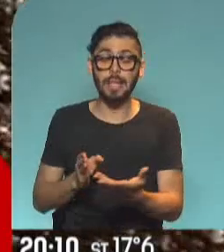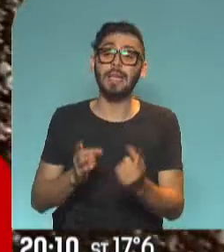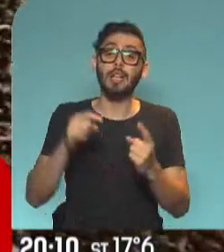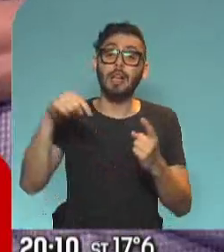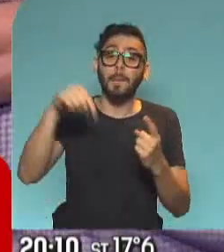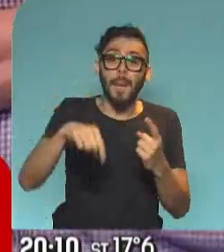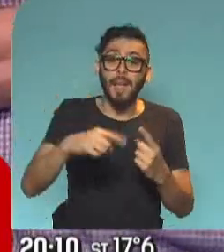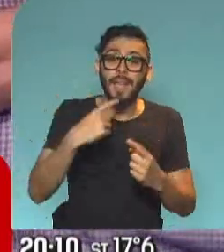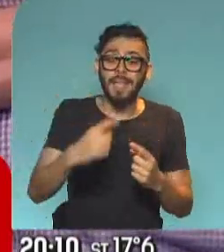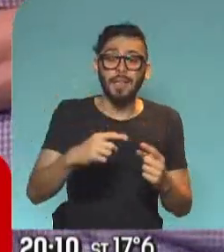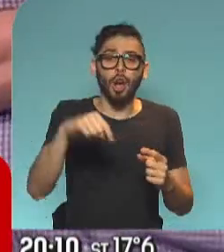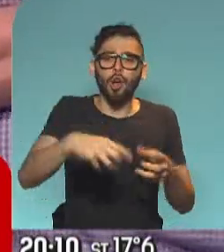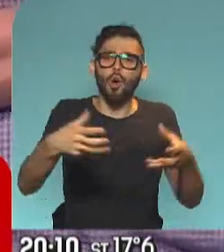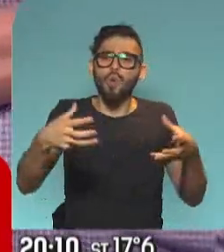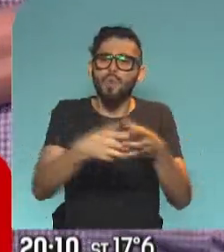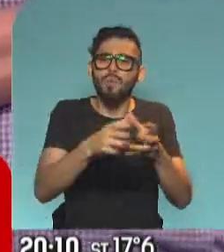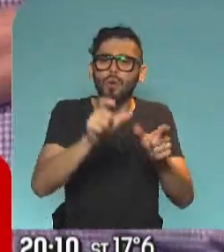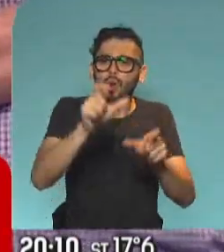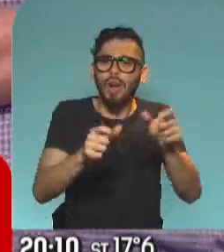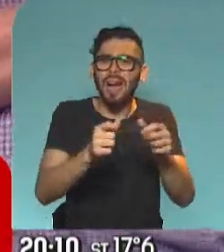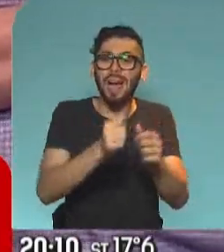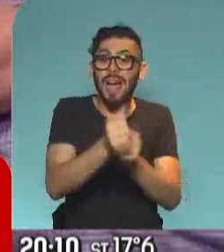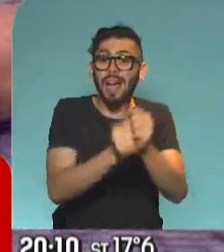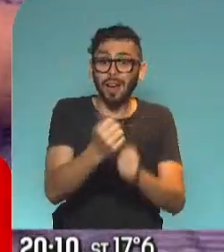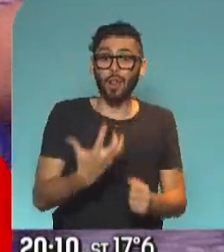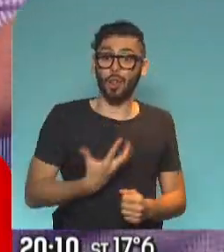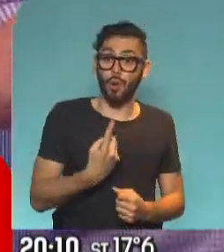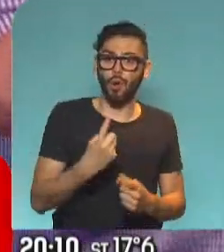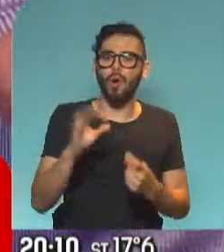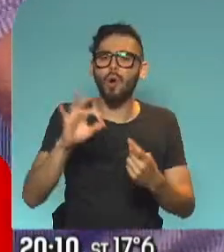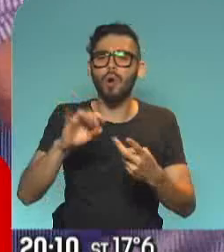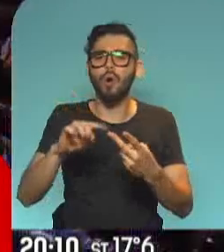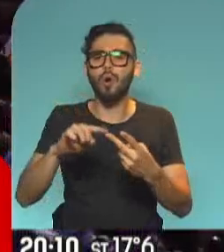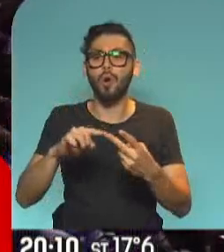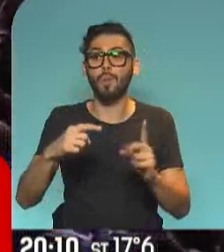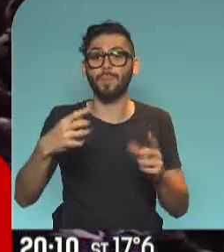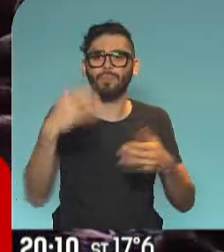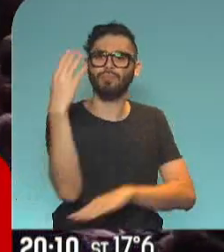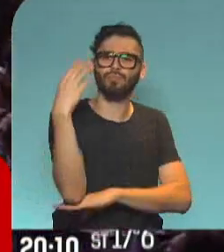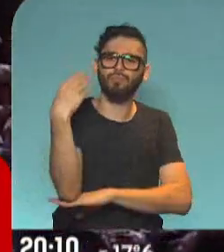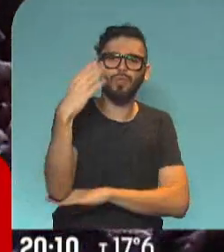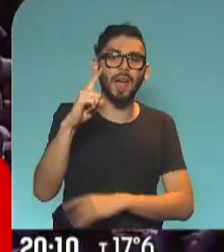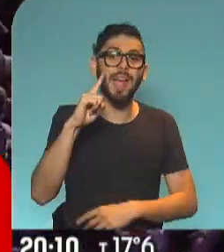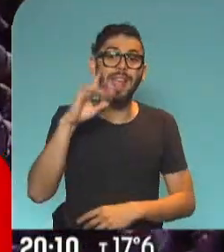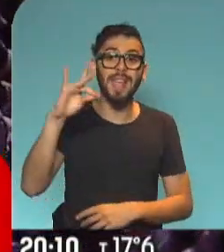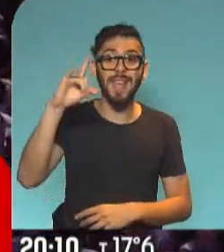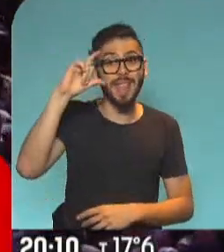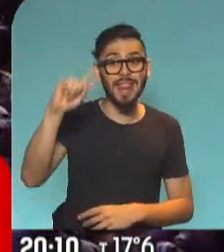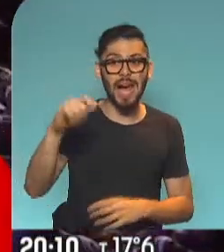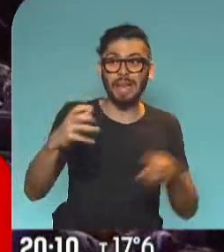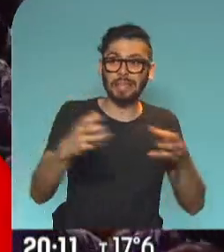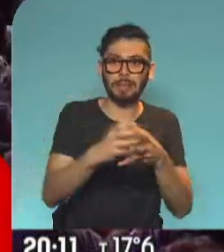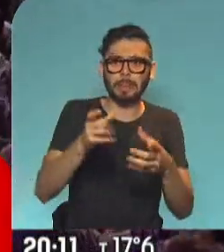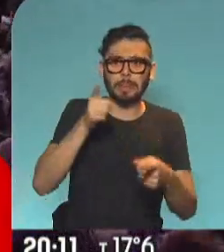como ejemplo al sector de los empresarios, pone como ejemplo algunas repercusiones que tuvo el coloquio de IDEA. Ahí fue un ámbito hostil, tanto para Alberto Fernández